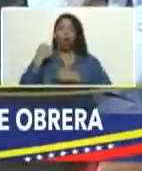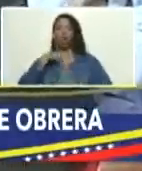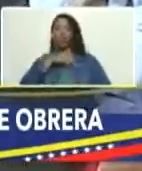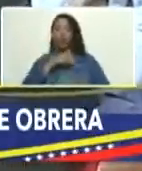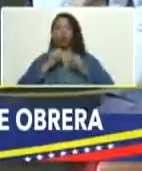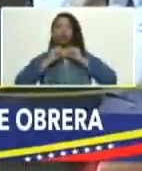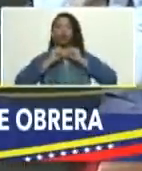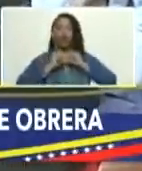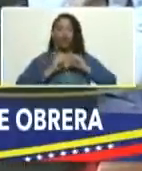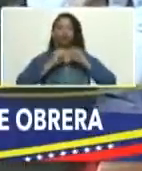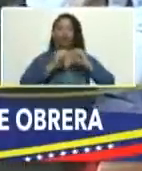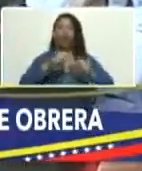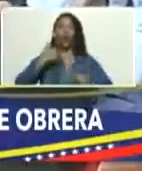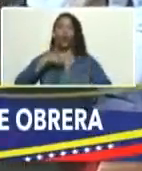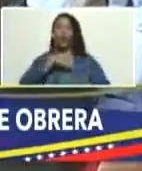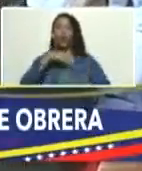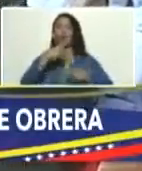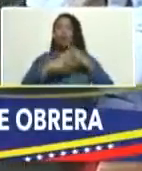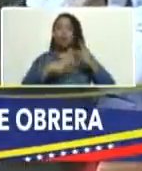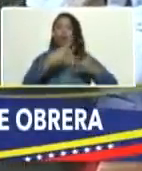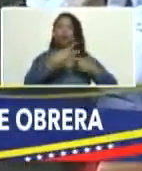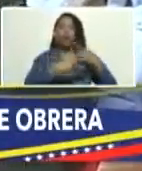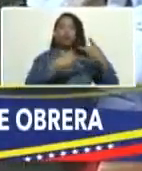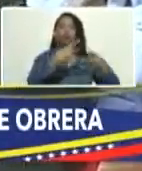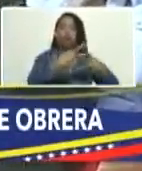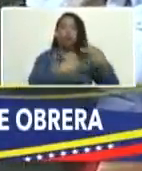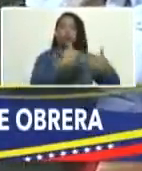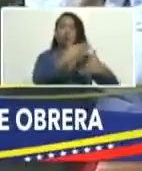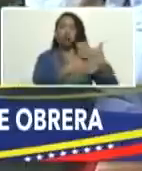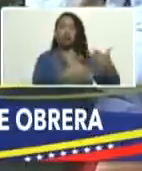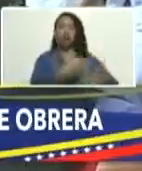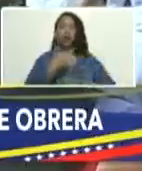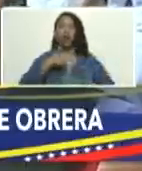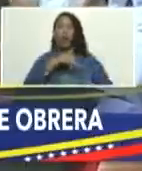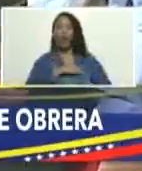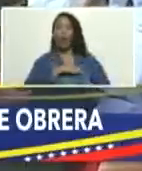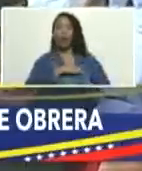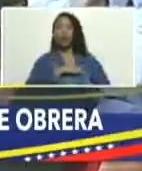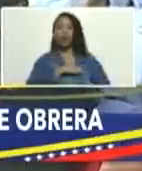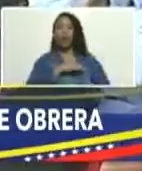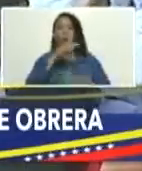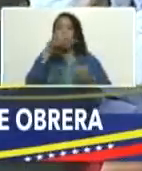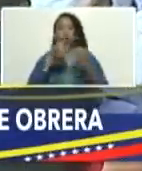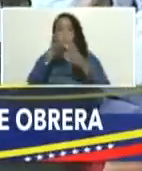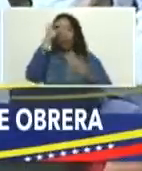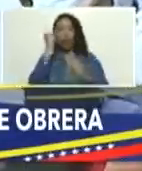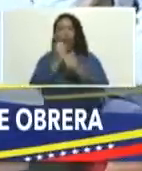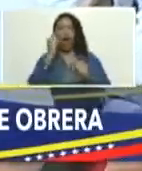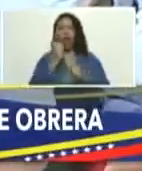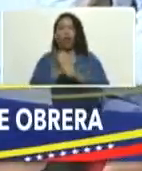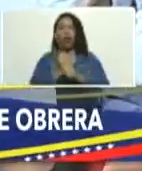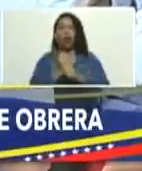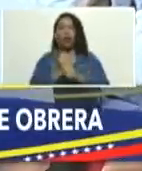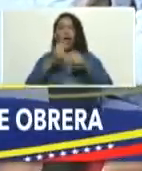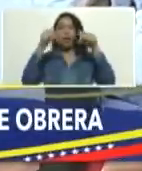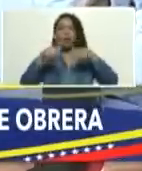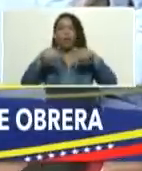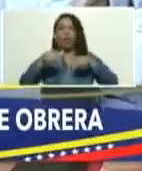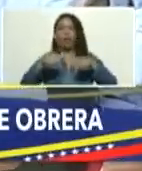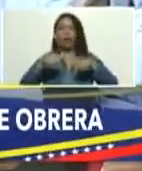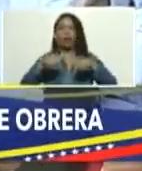continuado con nuestro proceso productivo, nuestra clase trabajadora de aquí del